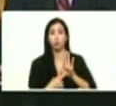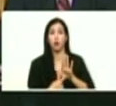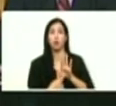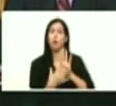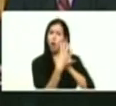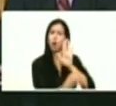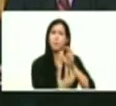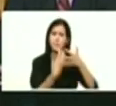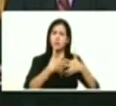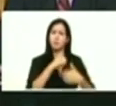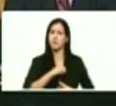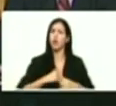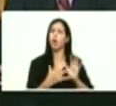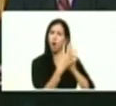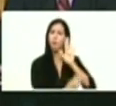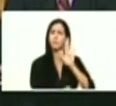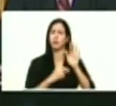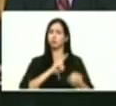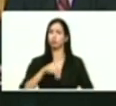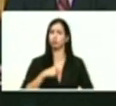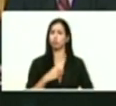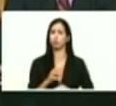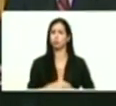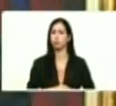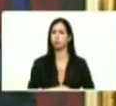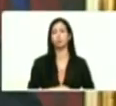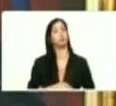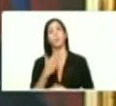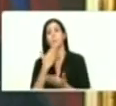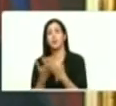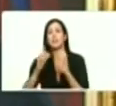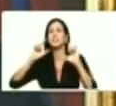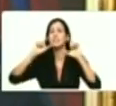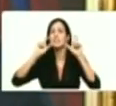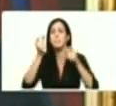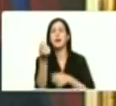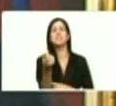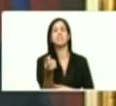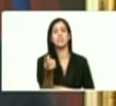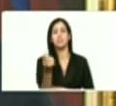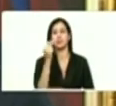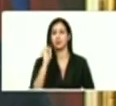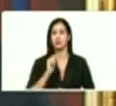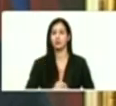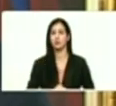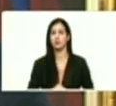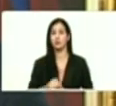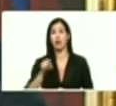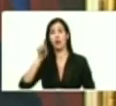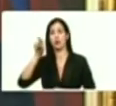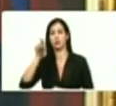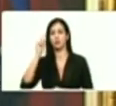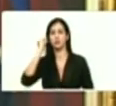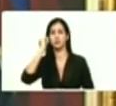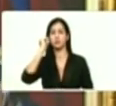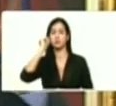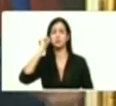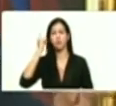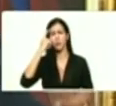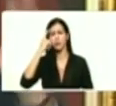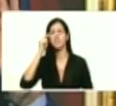pero yo le pido el maíz a tal hablando de maíz aquel que no produce nunca nada aquí en este país